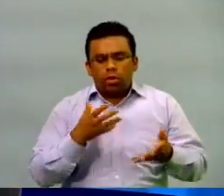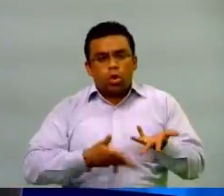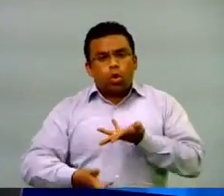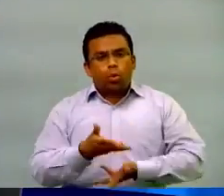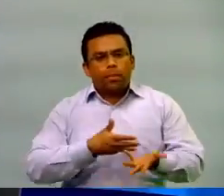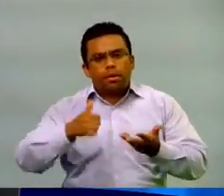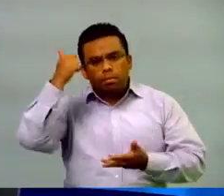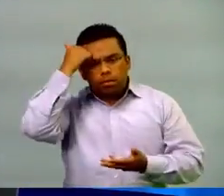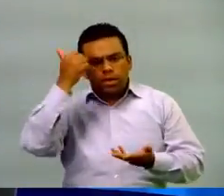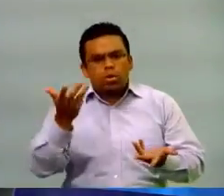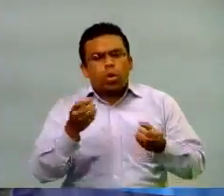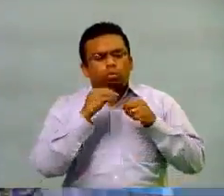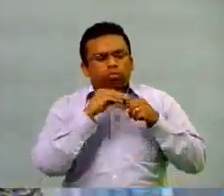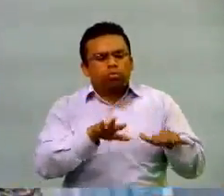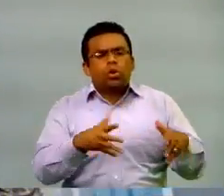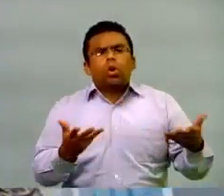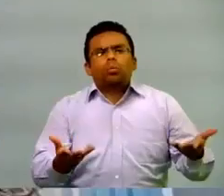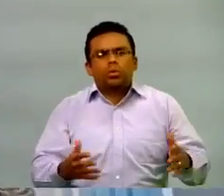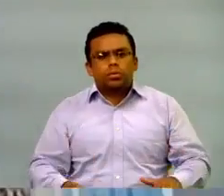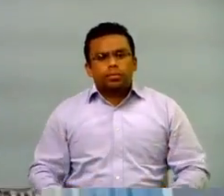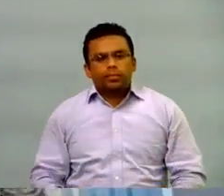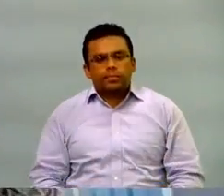docentes?